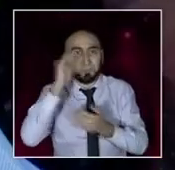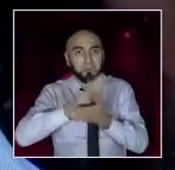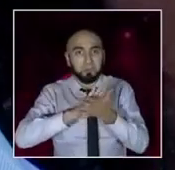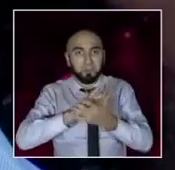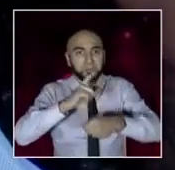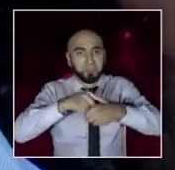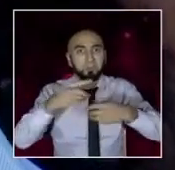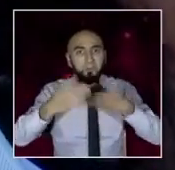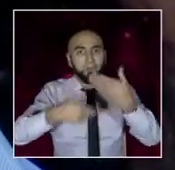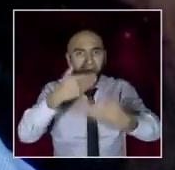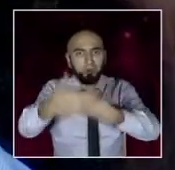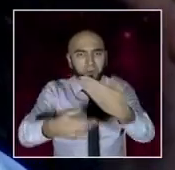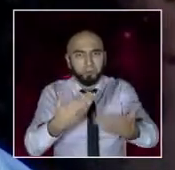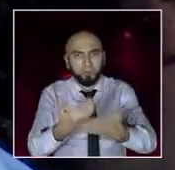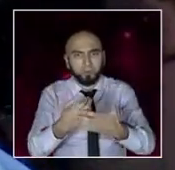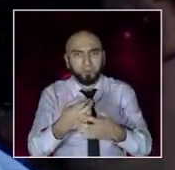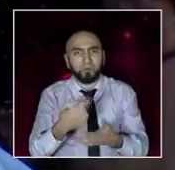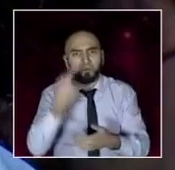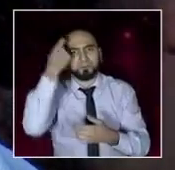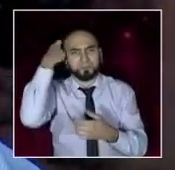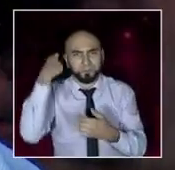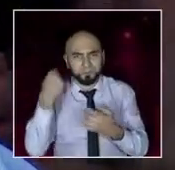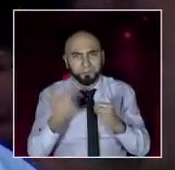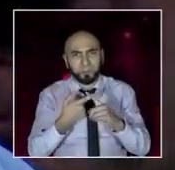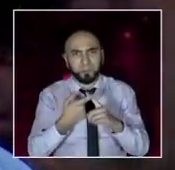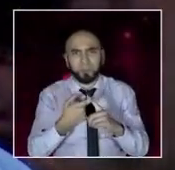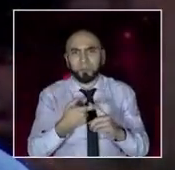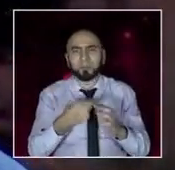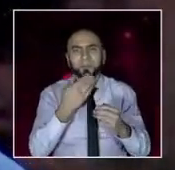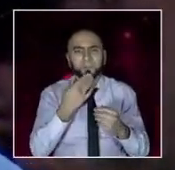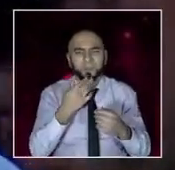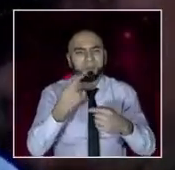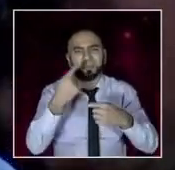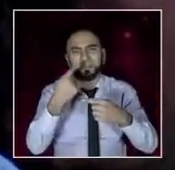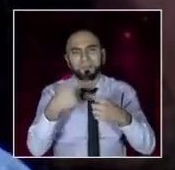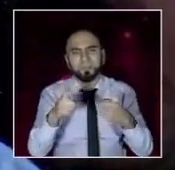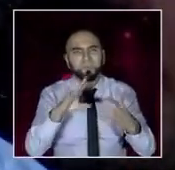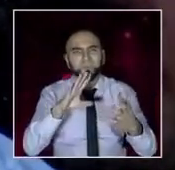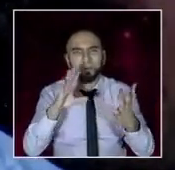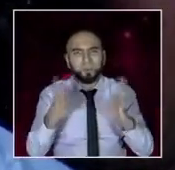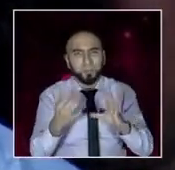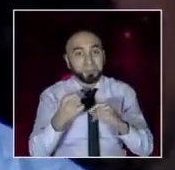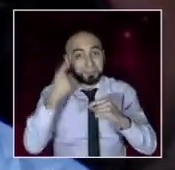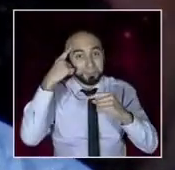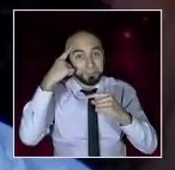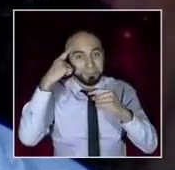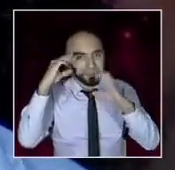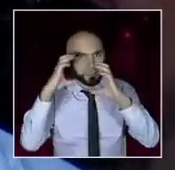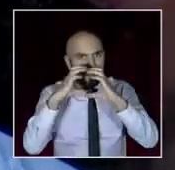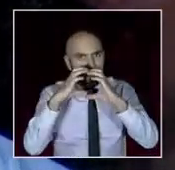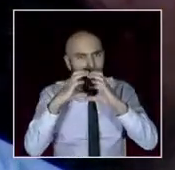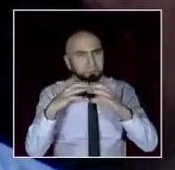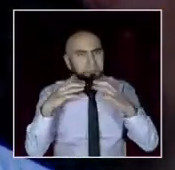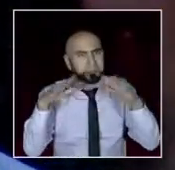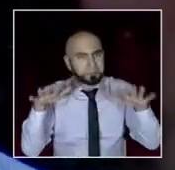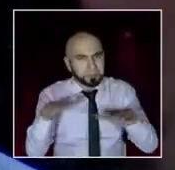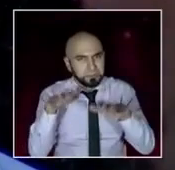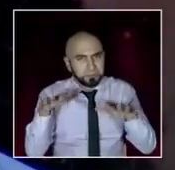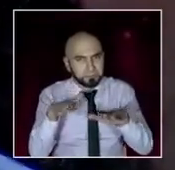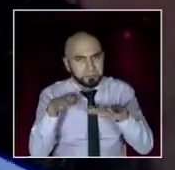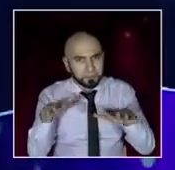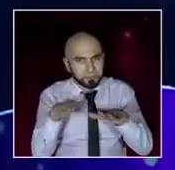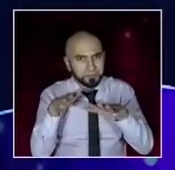también emergen de la diferente manera de cómo el cerebro trata de anticipar estos flujos sensoriales. Entonces,